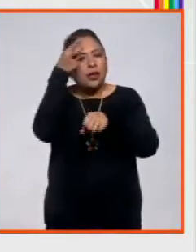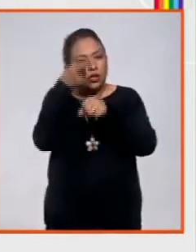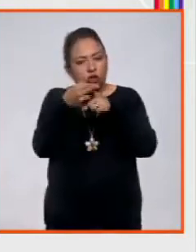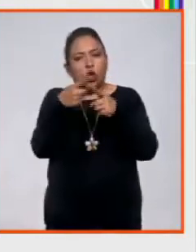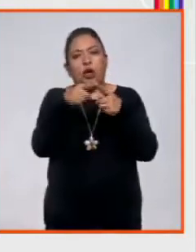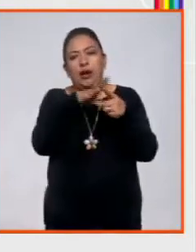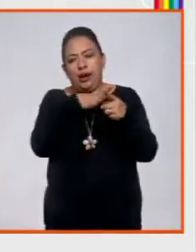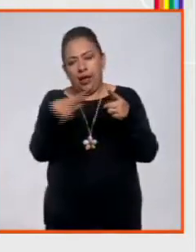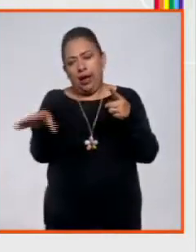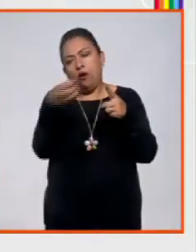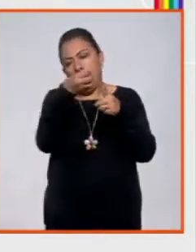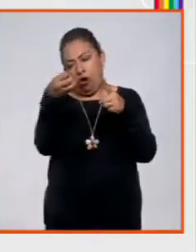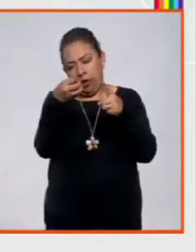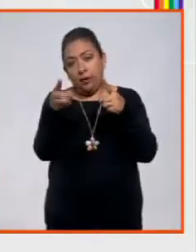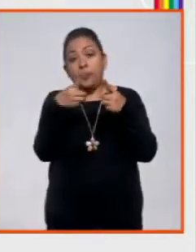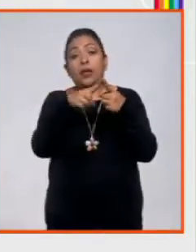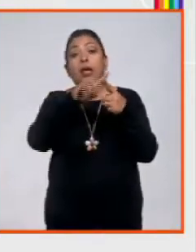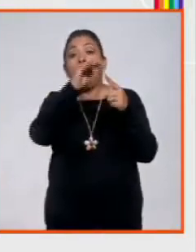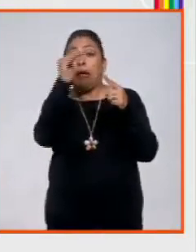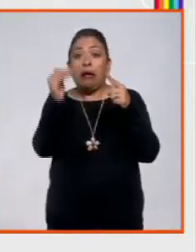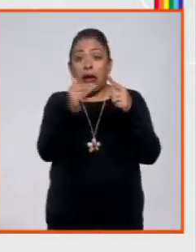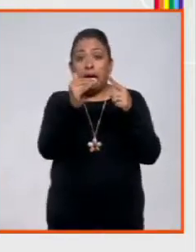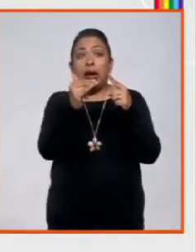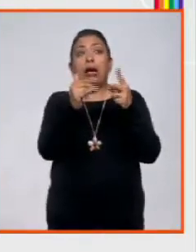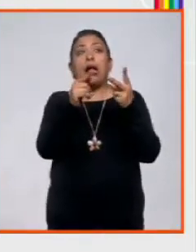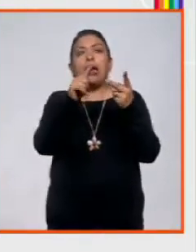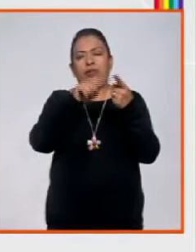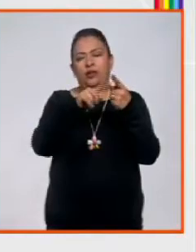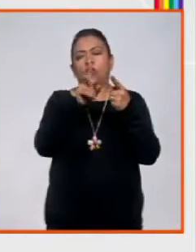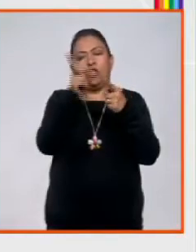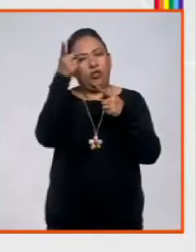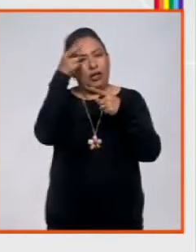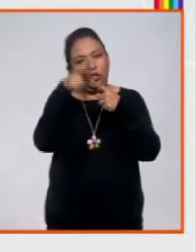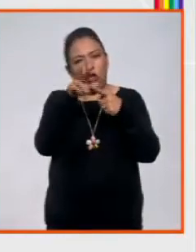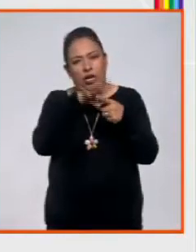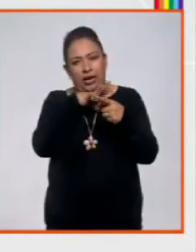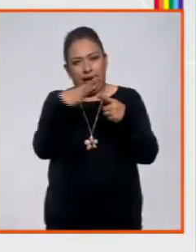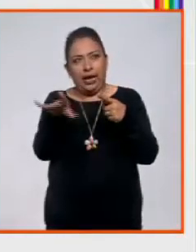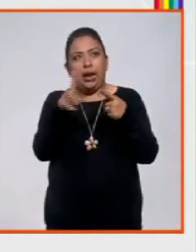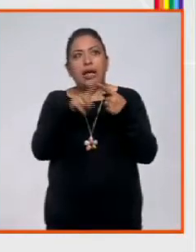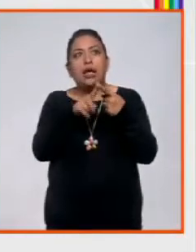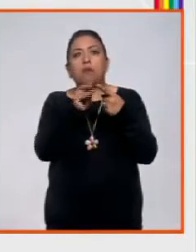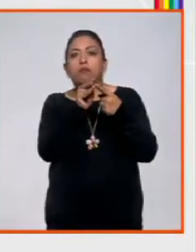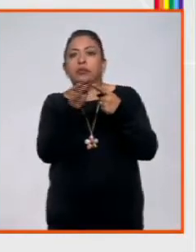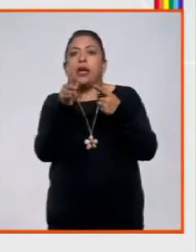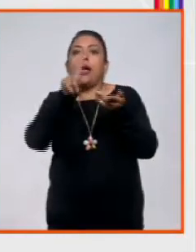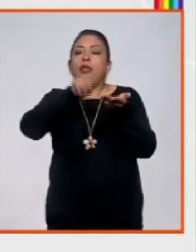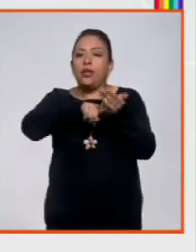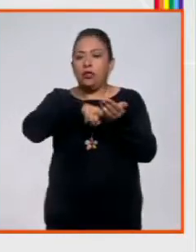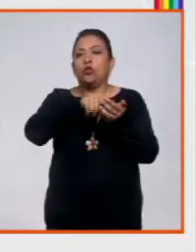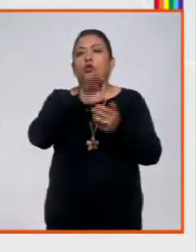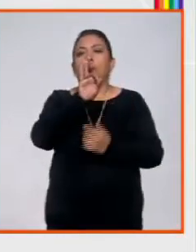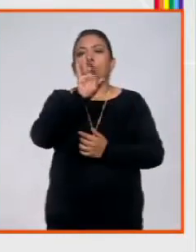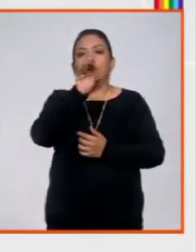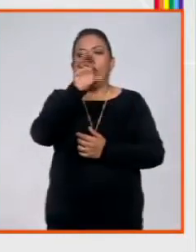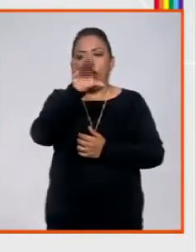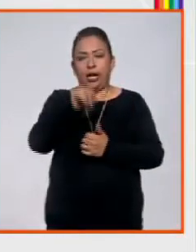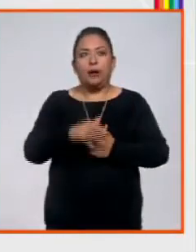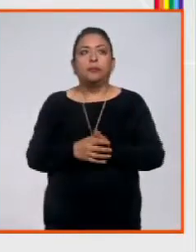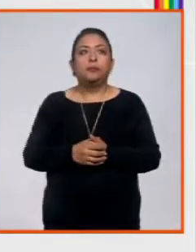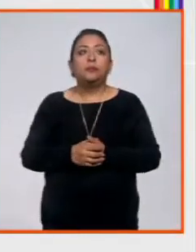general sobre esa dirección general o en esa dirección general estaba inserto el fomc